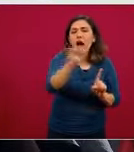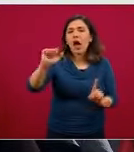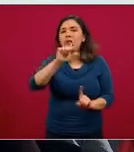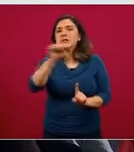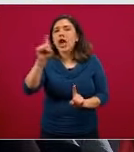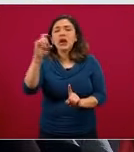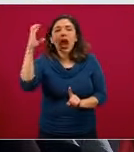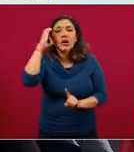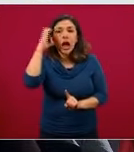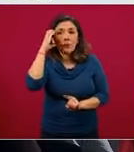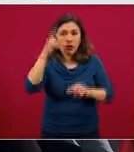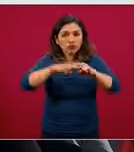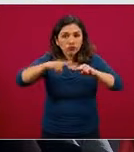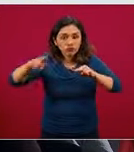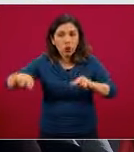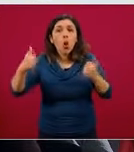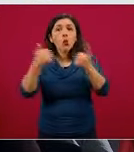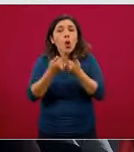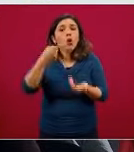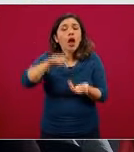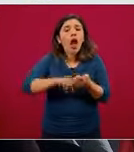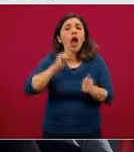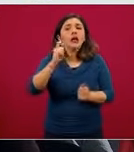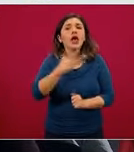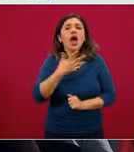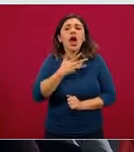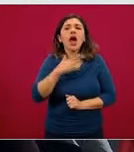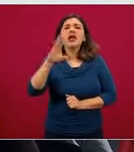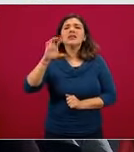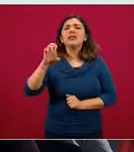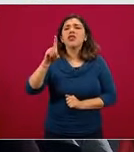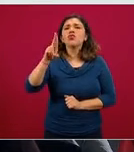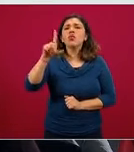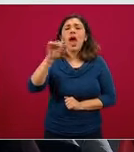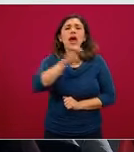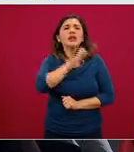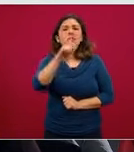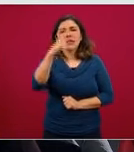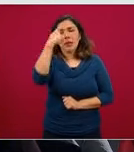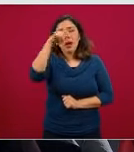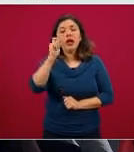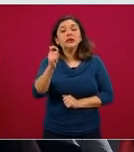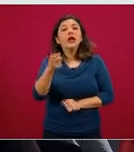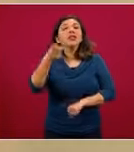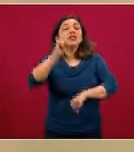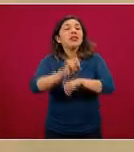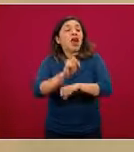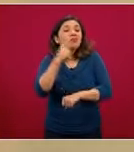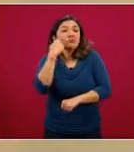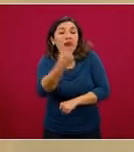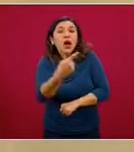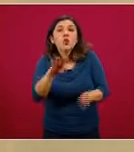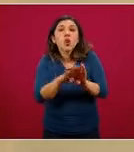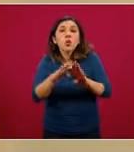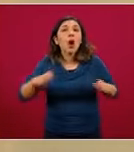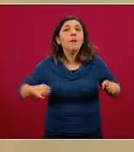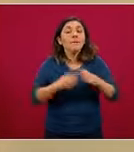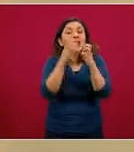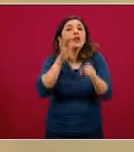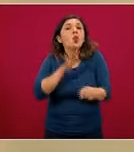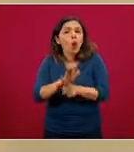camas. Van acompañados de cédula especializada en función del evento que vamos a ver un poco más